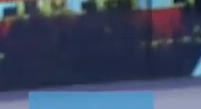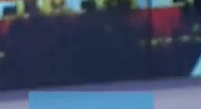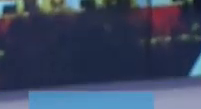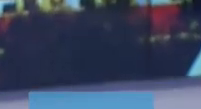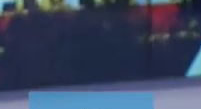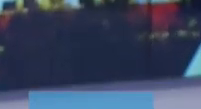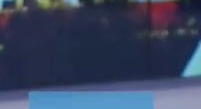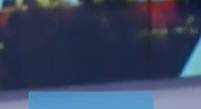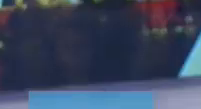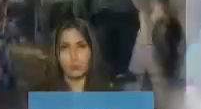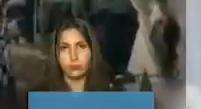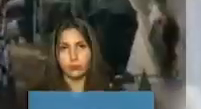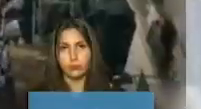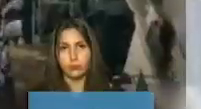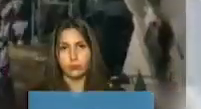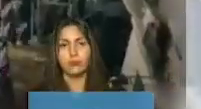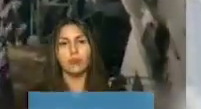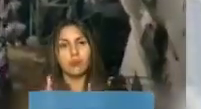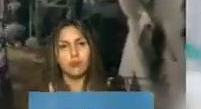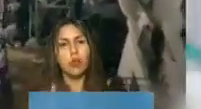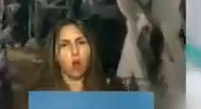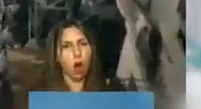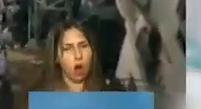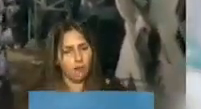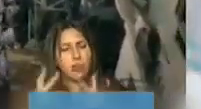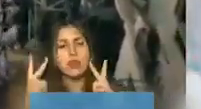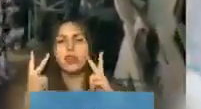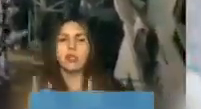Andrade. Y reafirmamos,